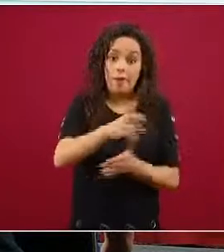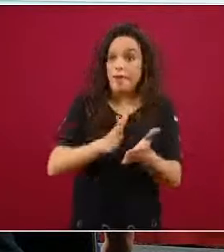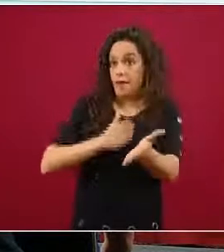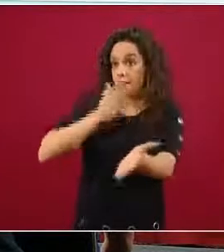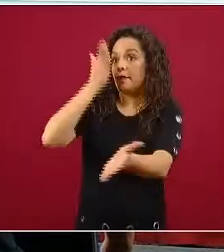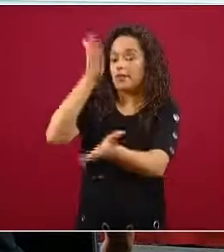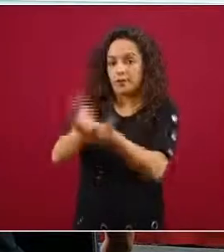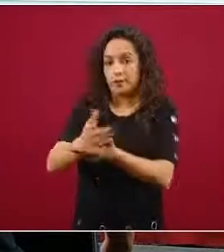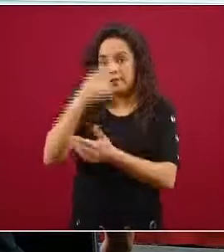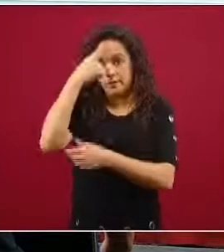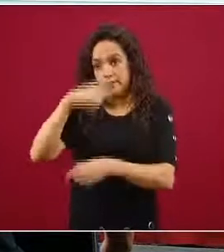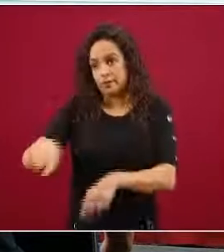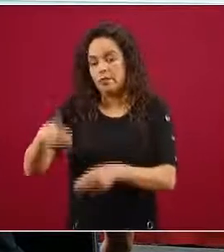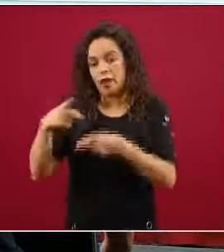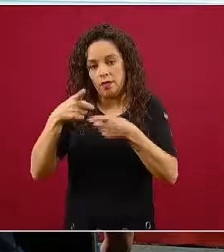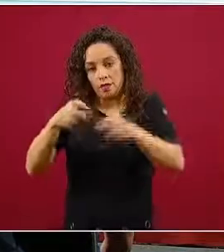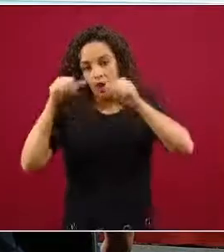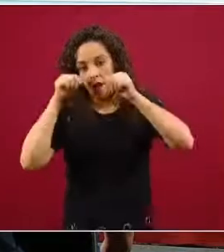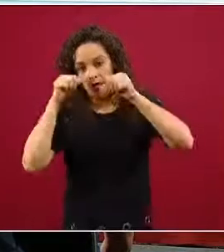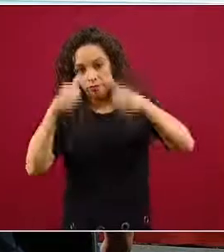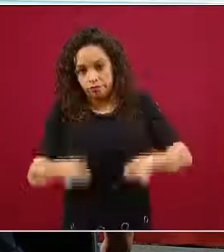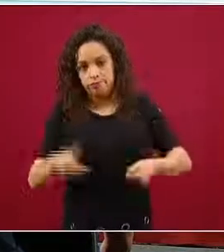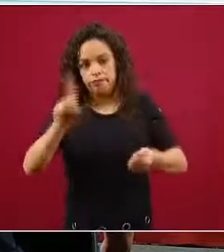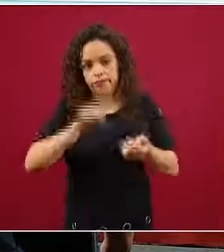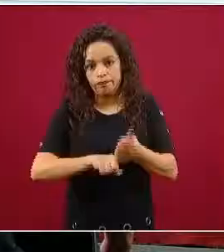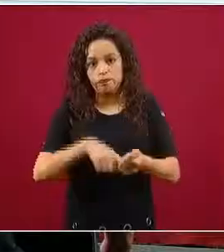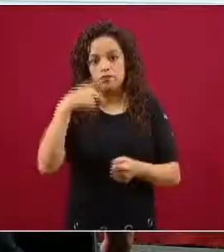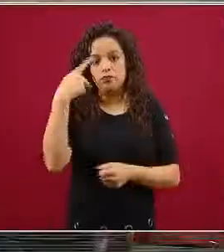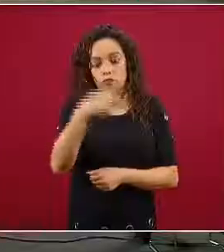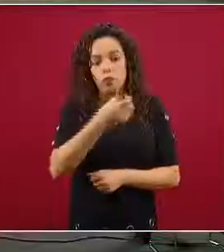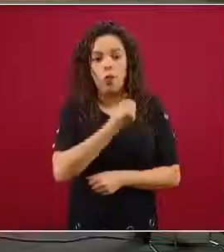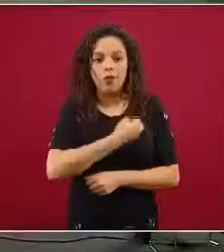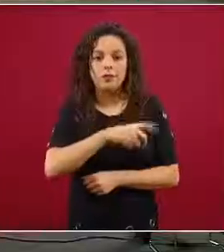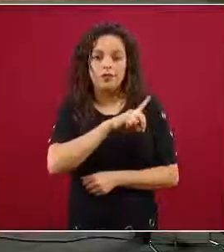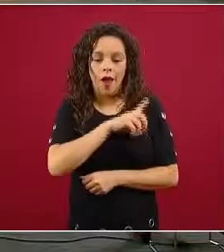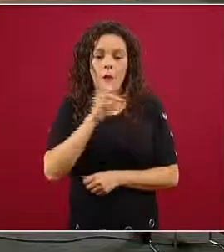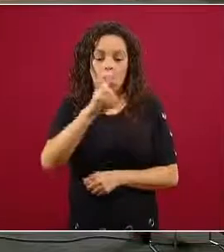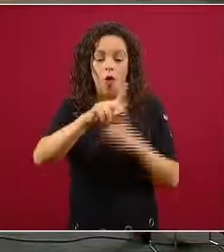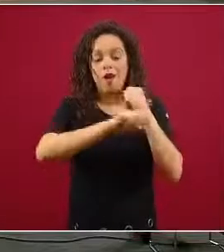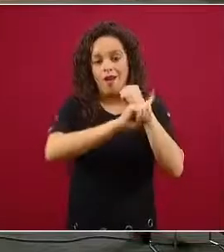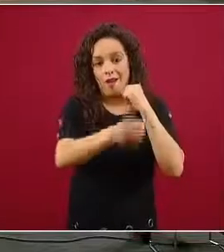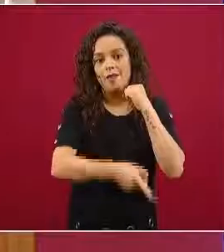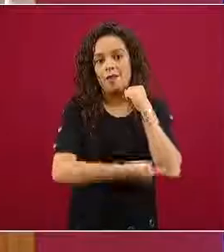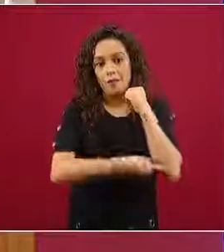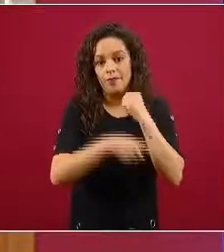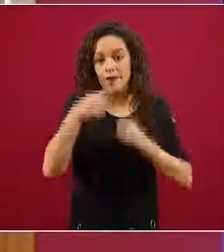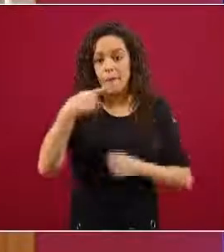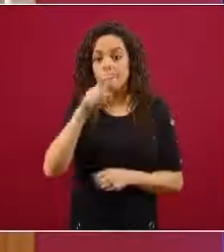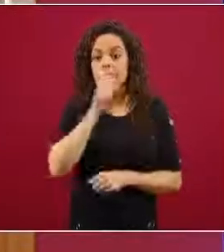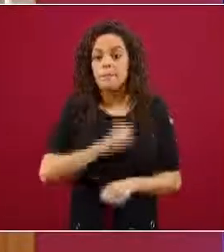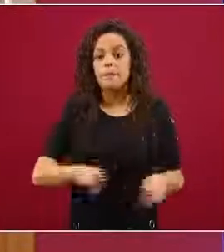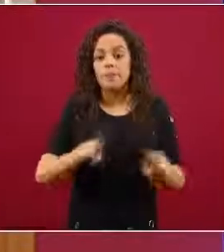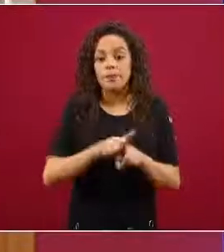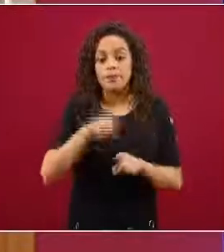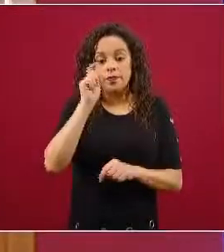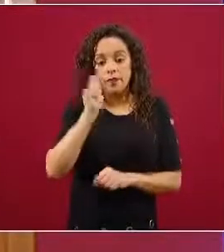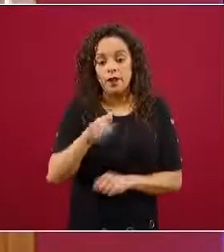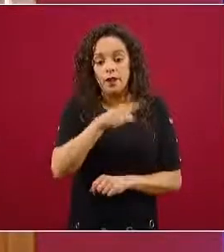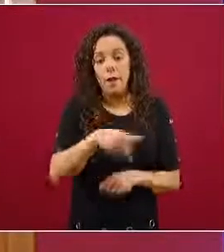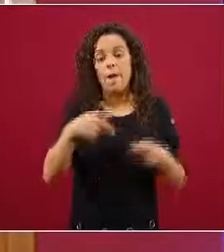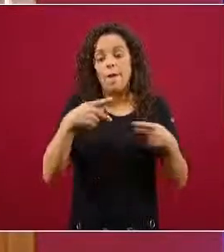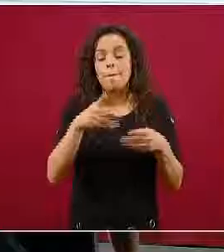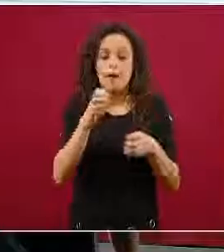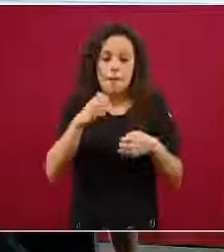la atención al continuo de la salud materna, pero también al continuo de la atención para la persona recién